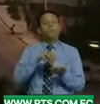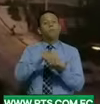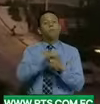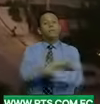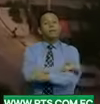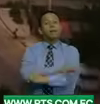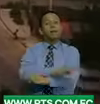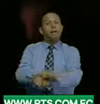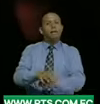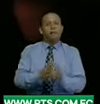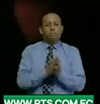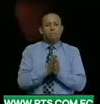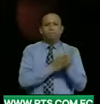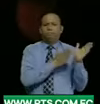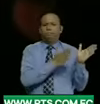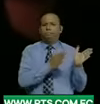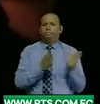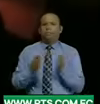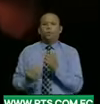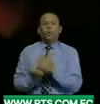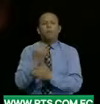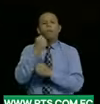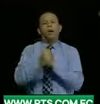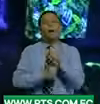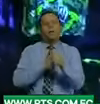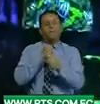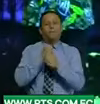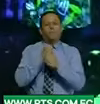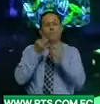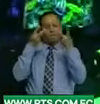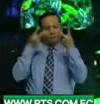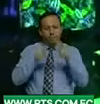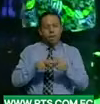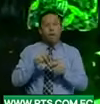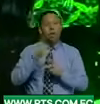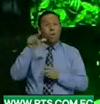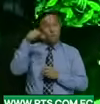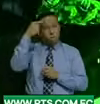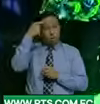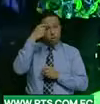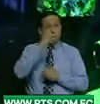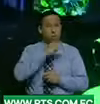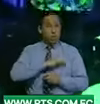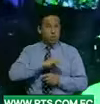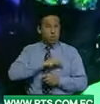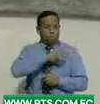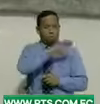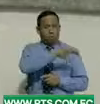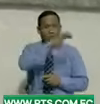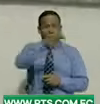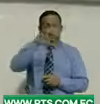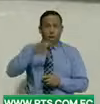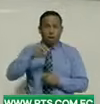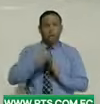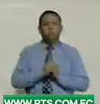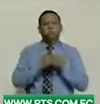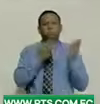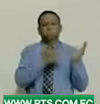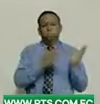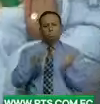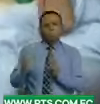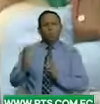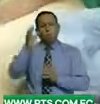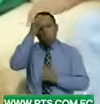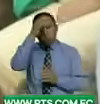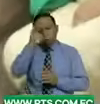está lista para recibir el nuevo año. Y con esto, los gobiernos locales han preparado varios eventos populares y culturales para